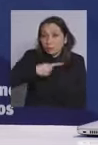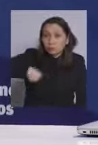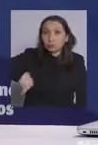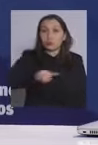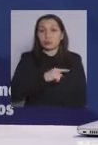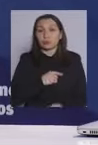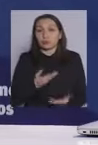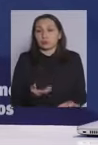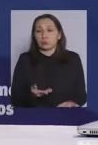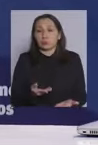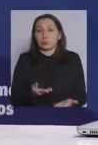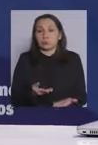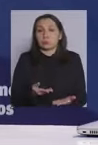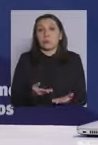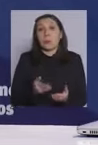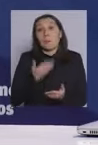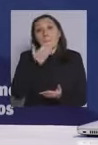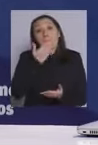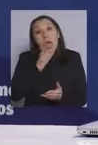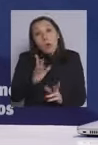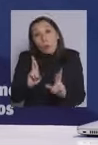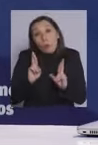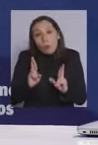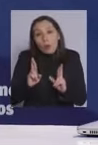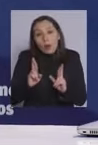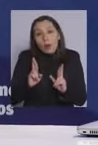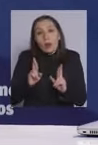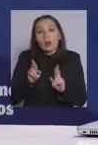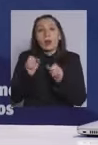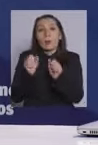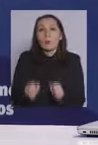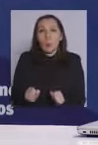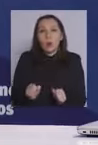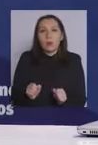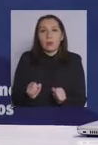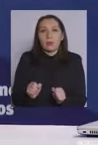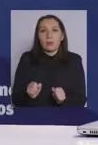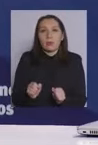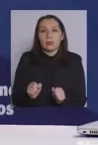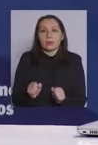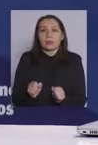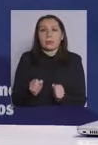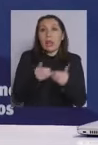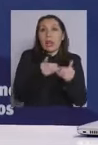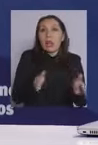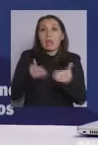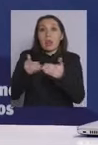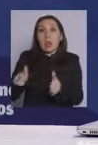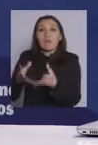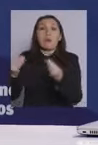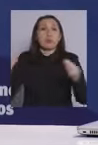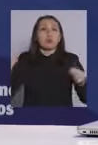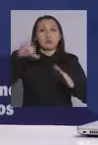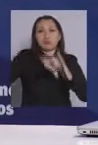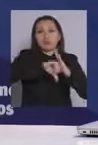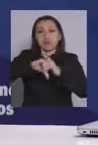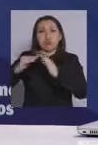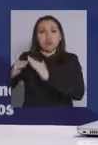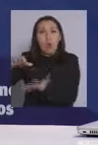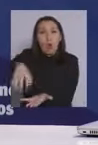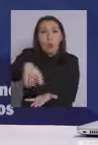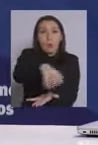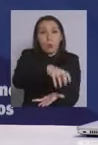nosotros sería lo ideal que pudiéramos sacar a muchas comunas